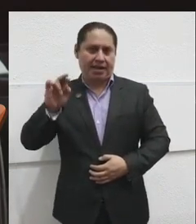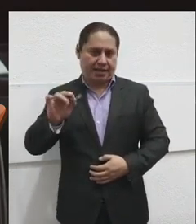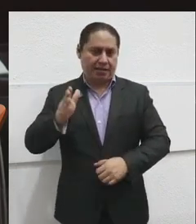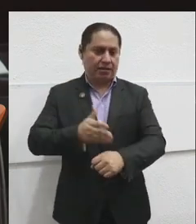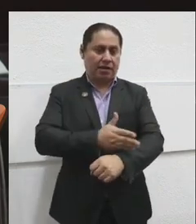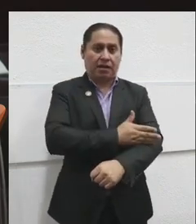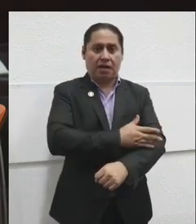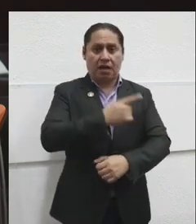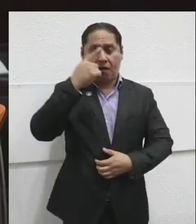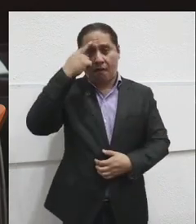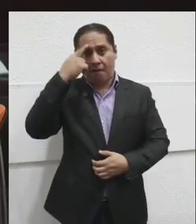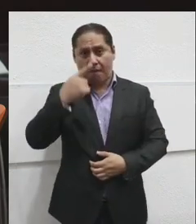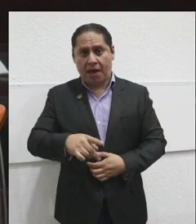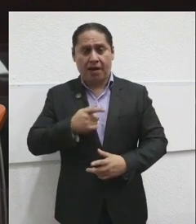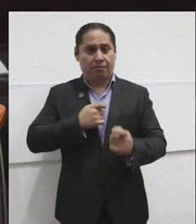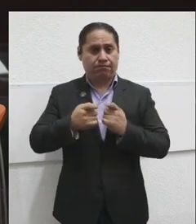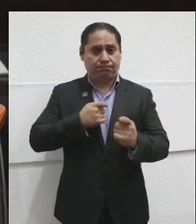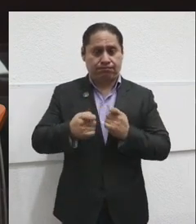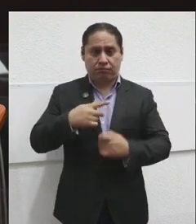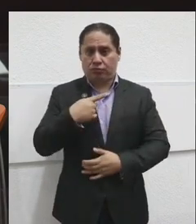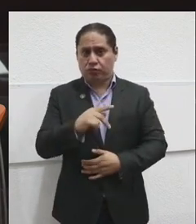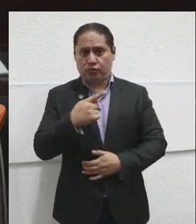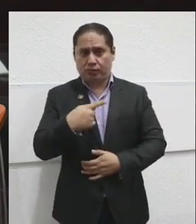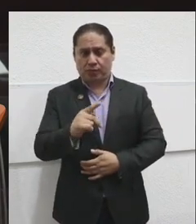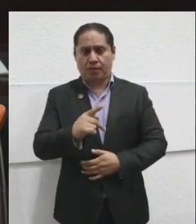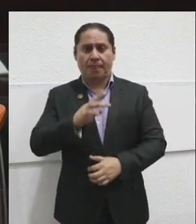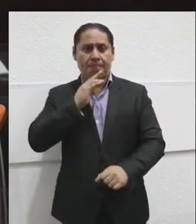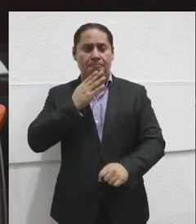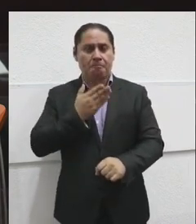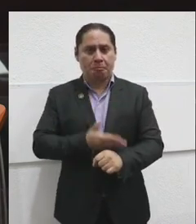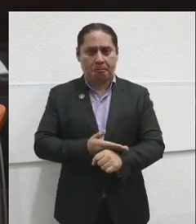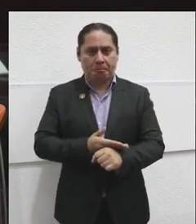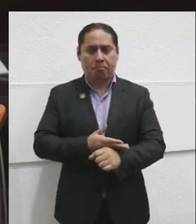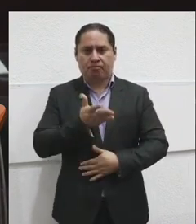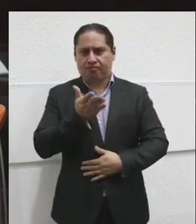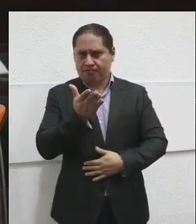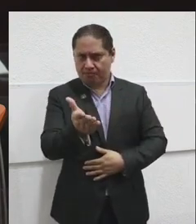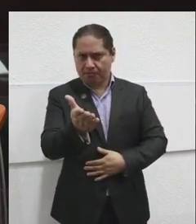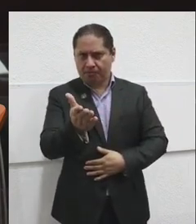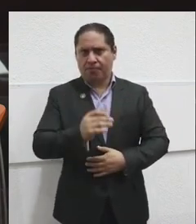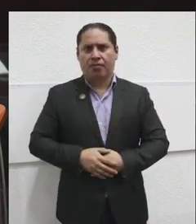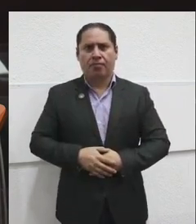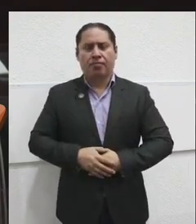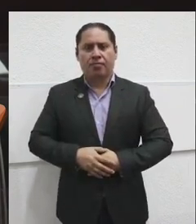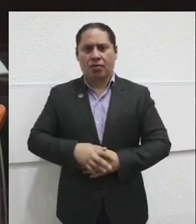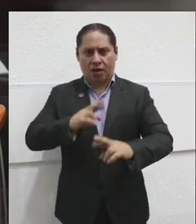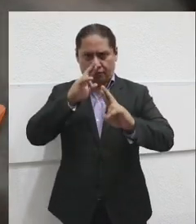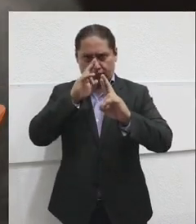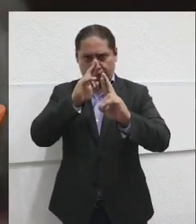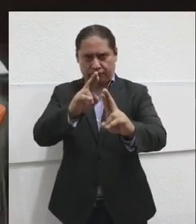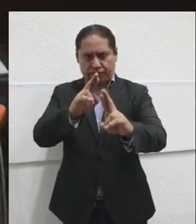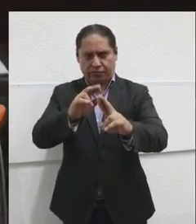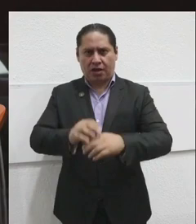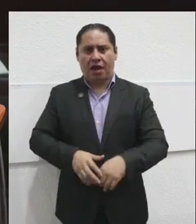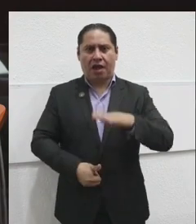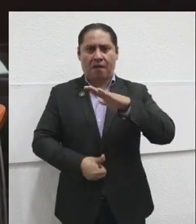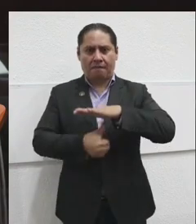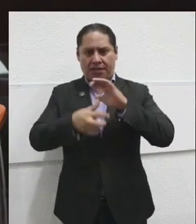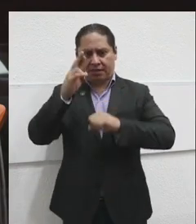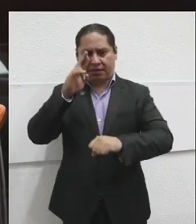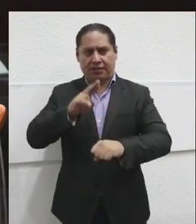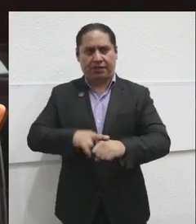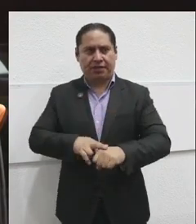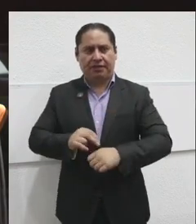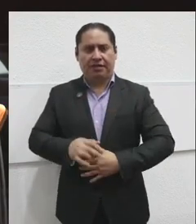anterior para que se le dé el trámite legislativo que corresponde y solicitar de manera respetuosa a la mesa